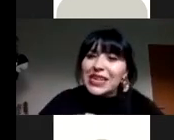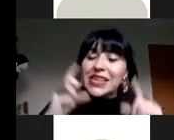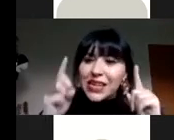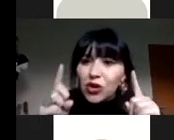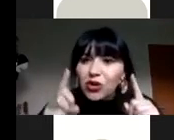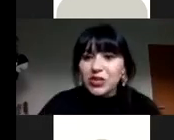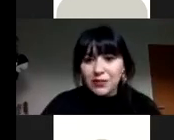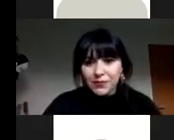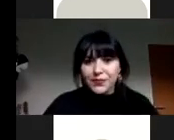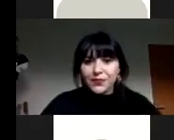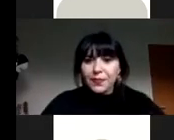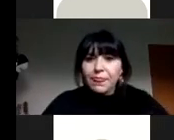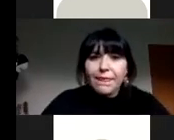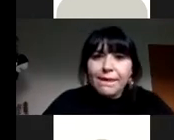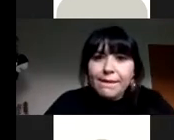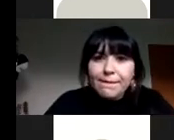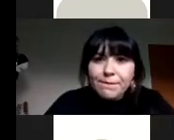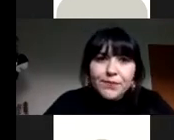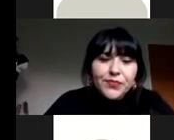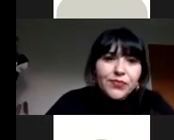conocer, reconocer.